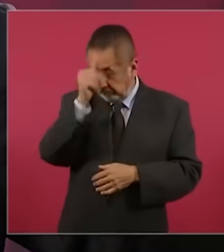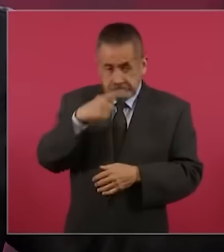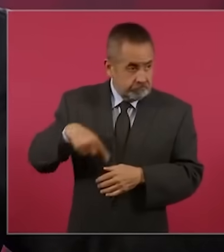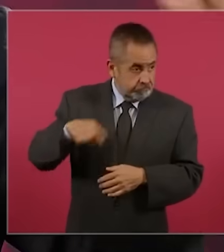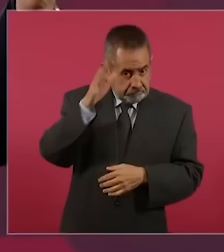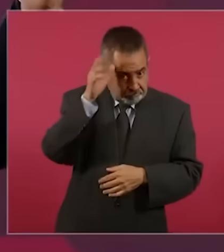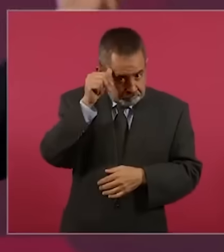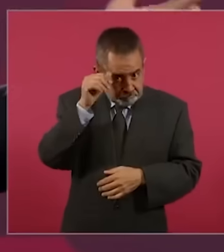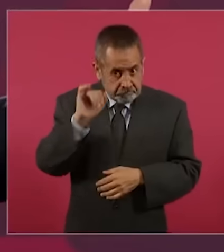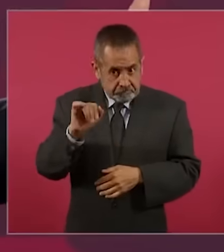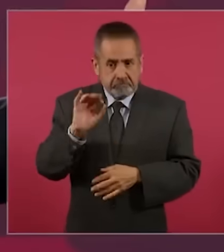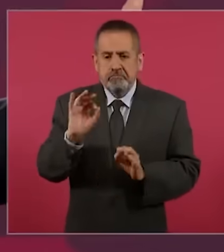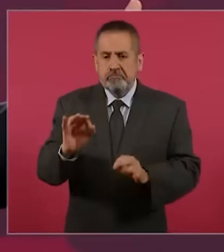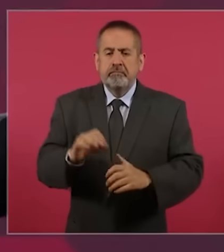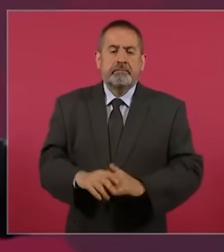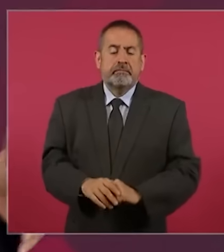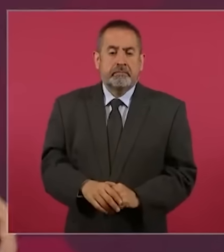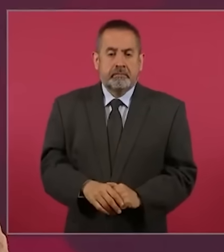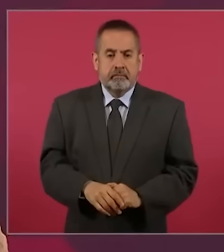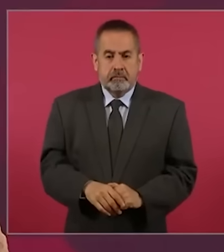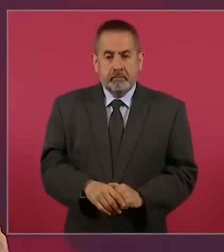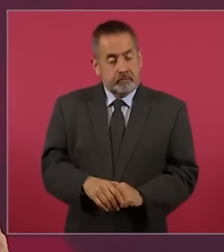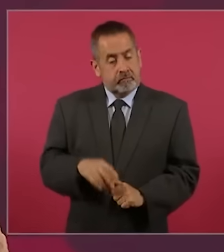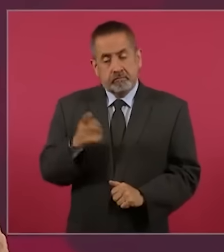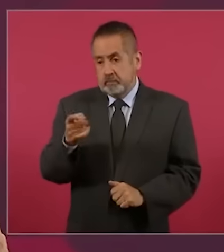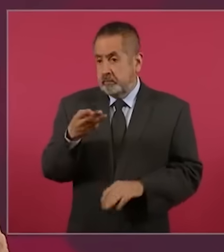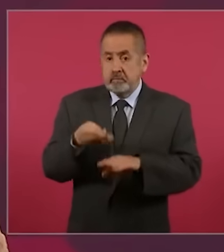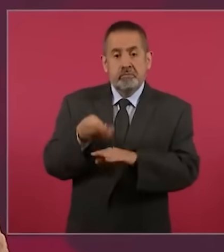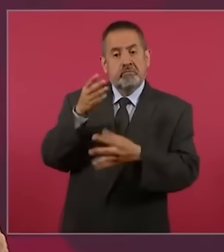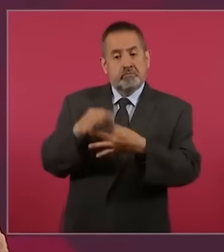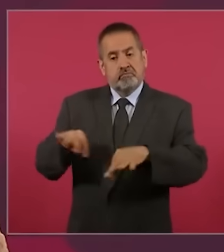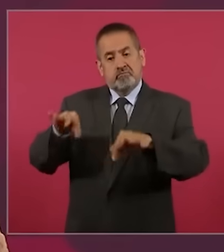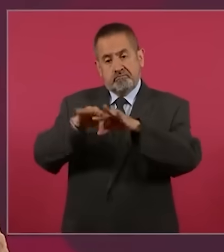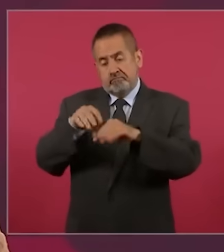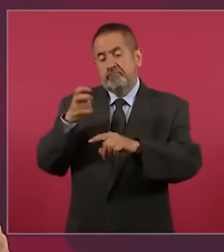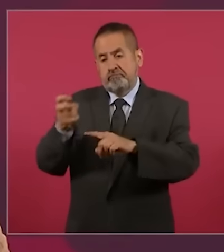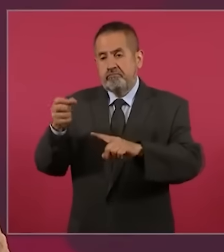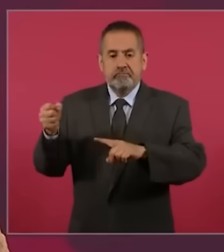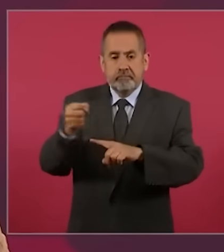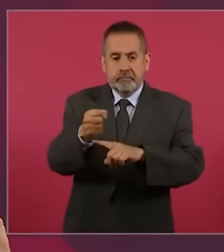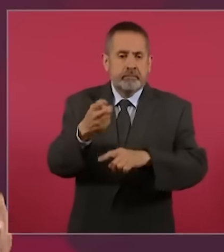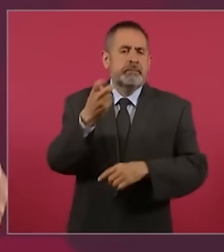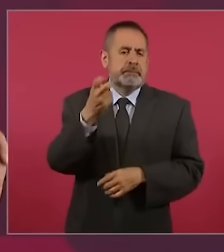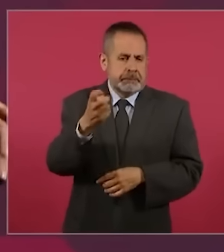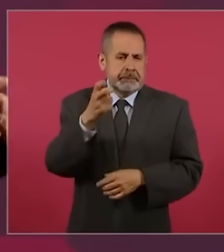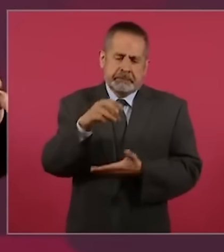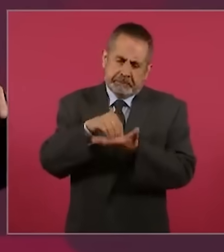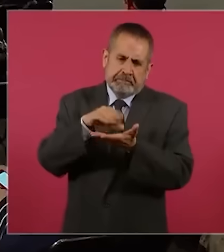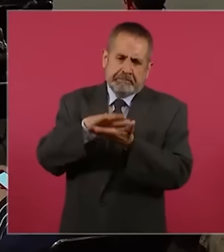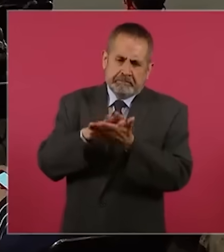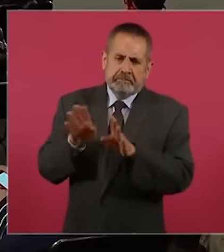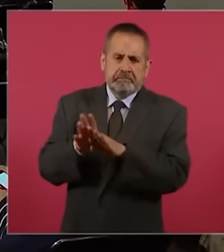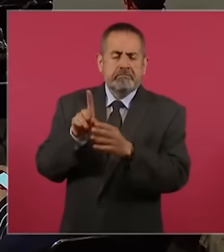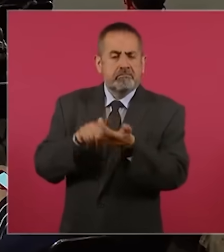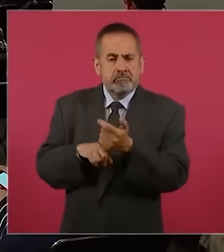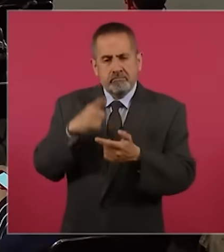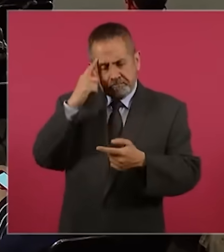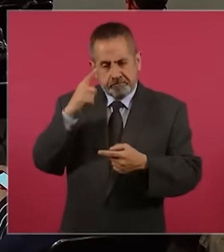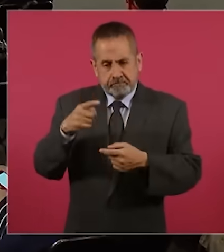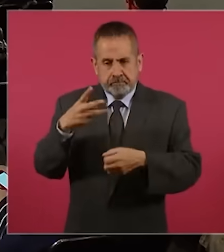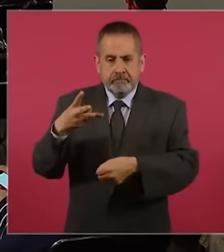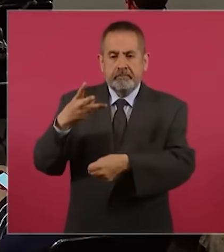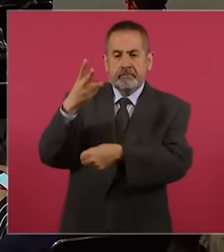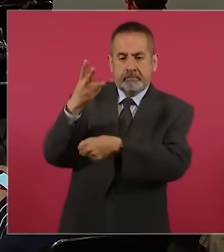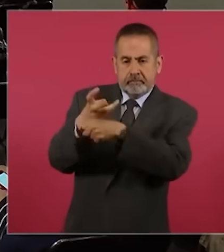algo que es mucho, muy importante. Y así quedó establecido para el tercer